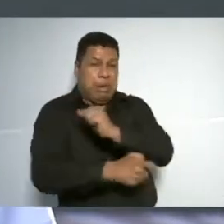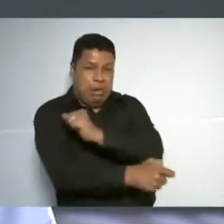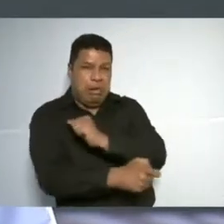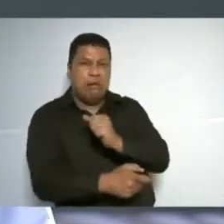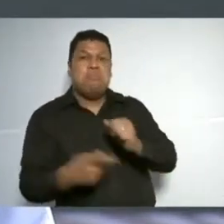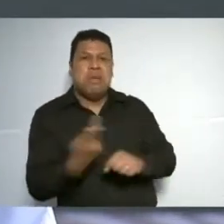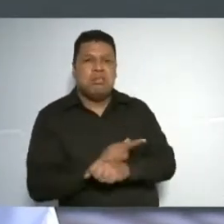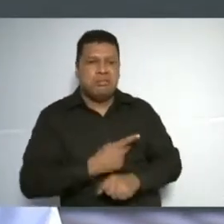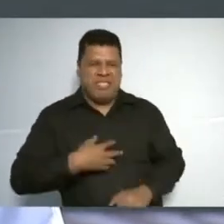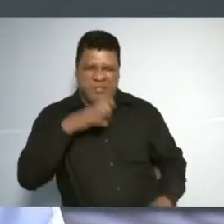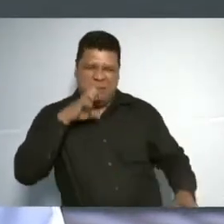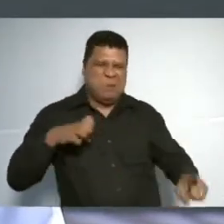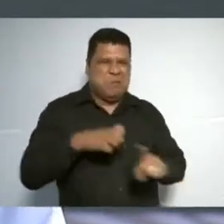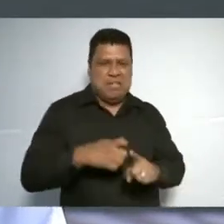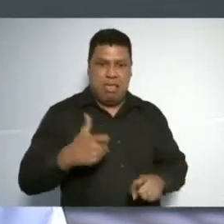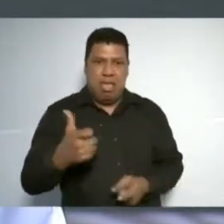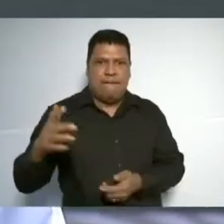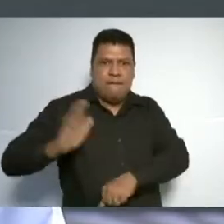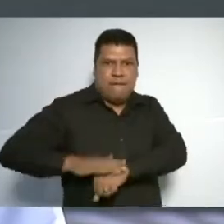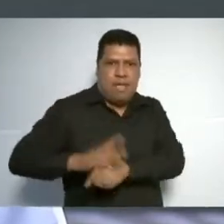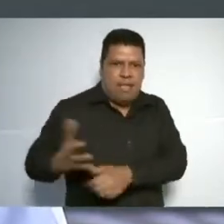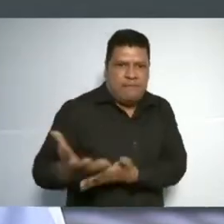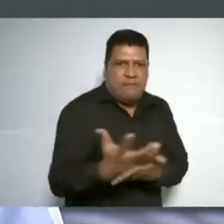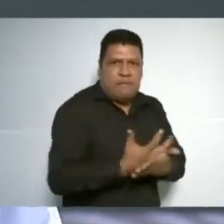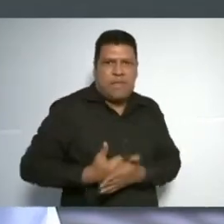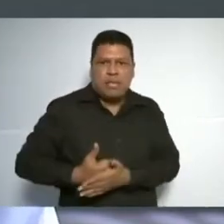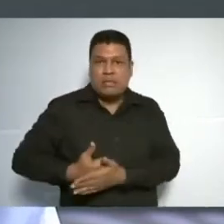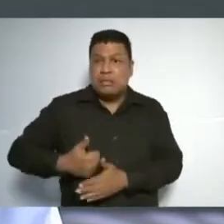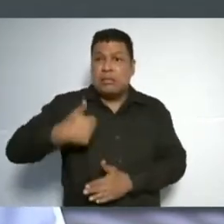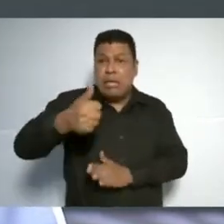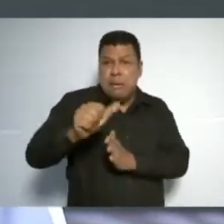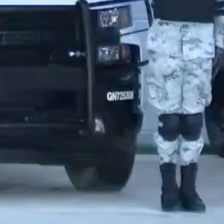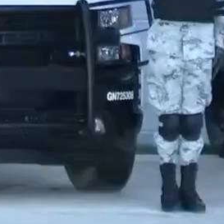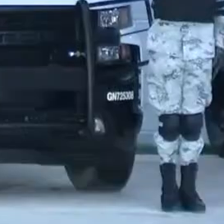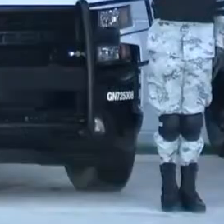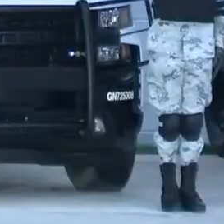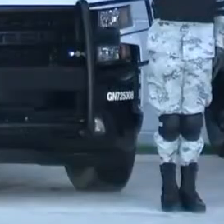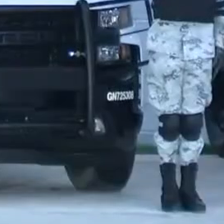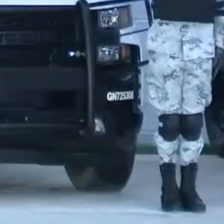no se hubiese terminado en 6 meses,